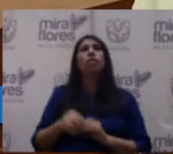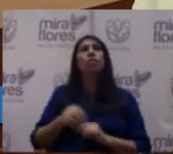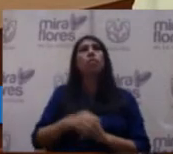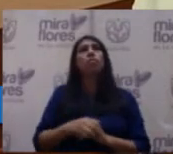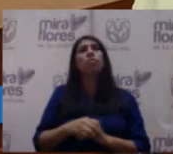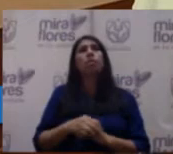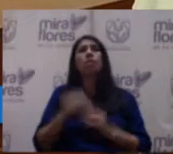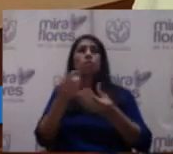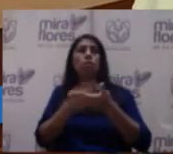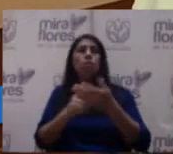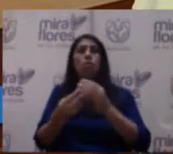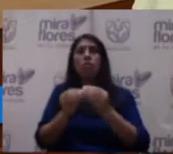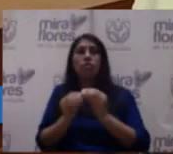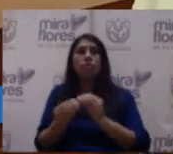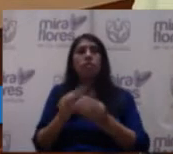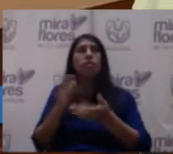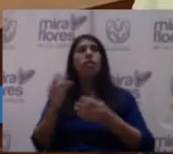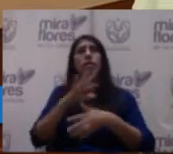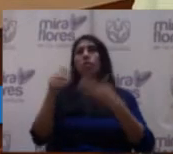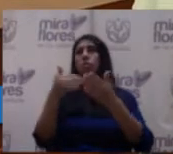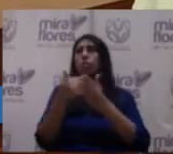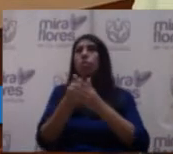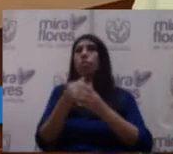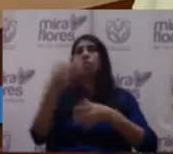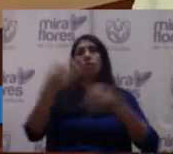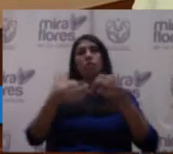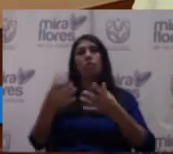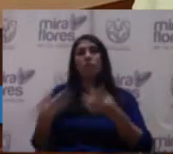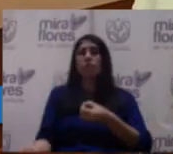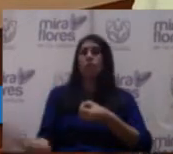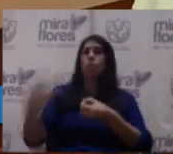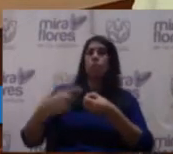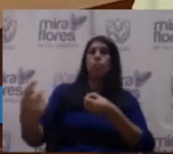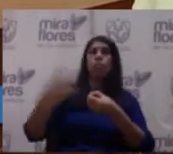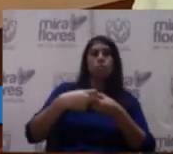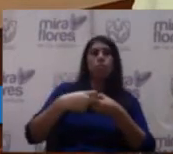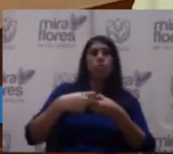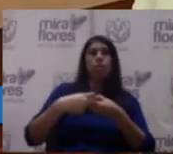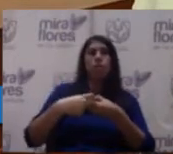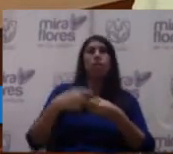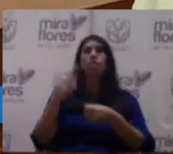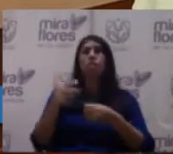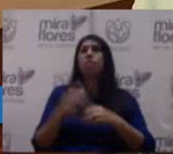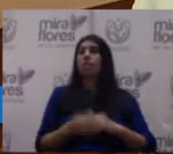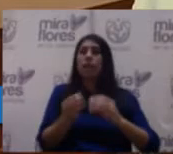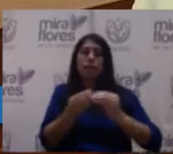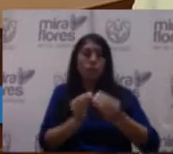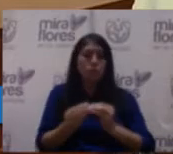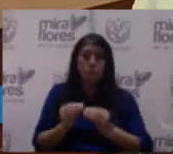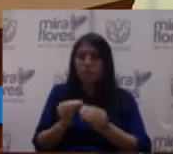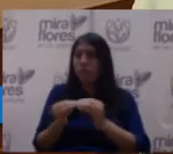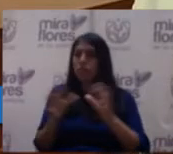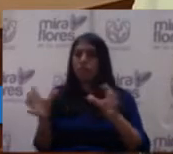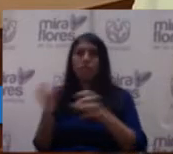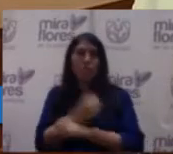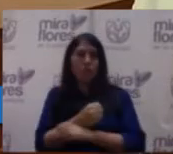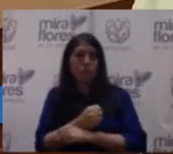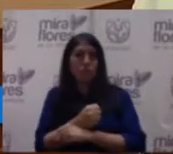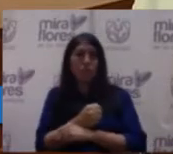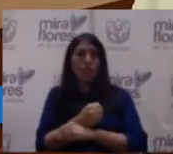a la Ley de Procedimientos Administrativos en general, y que incorpora en sí lo que son modificaciones en materia de simplificación